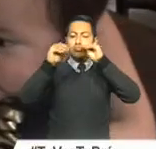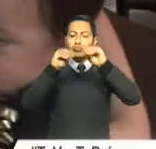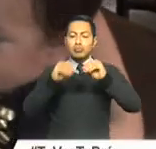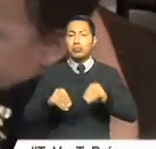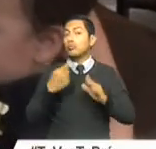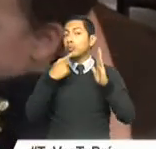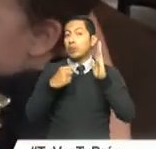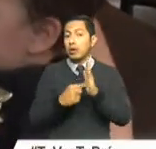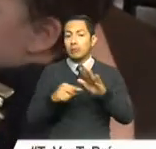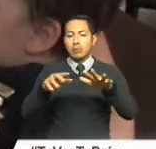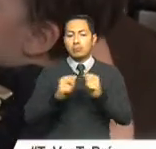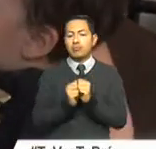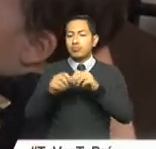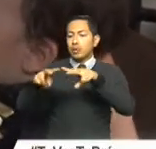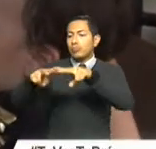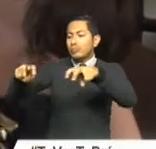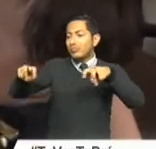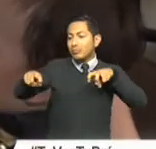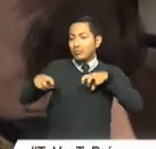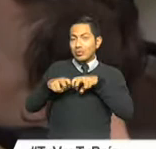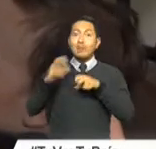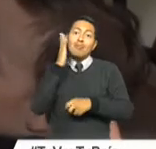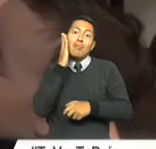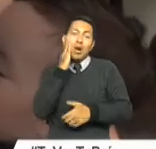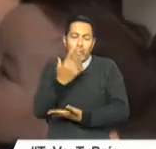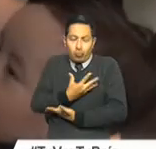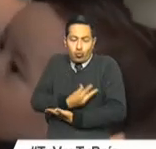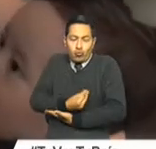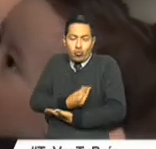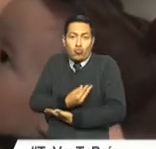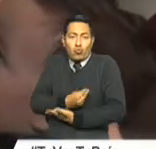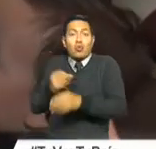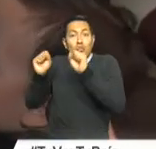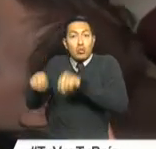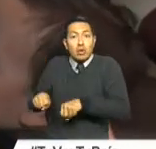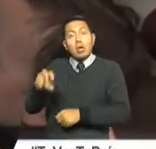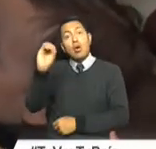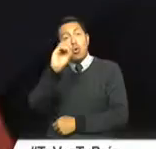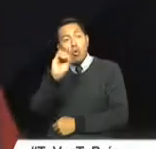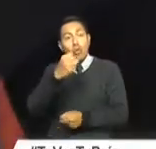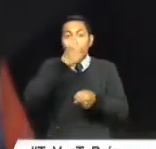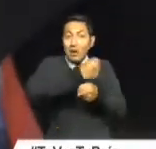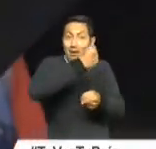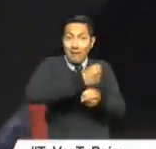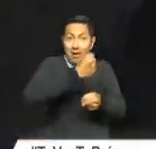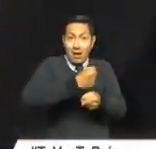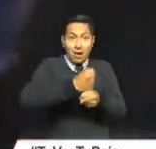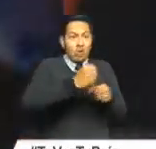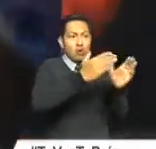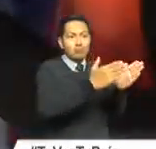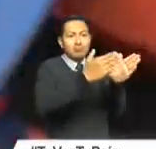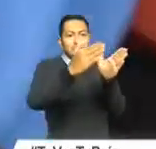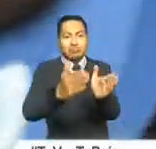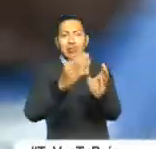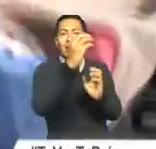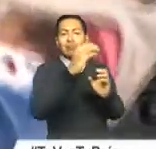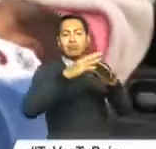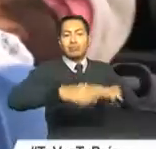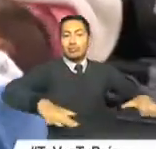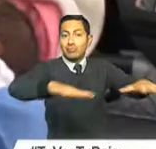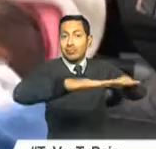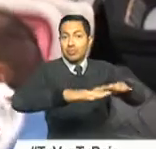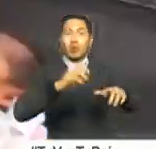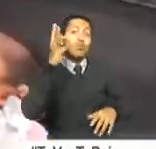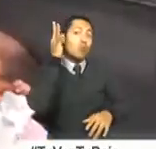salas de apoyo a la lactancia materna y espacios ubicados en lugares de trabajo o en establecimientos de salud adecuados para que las